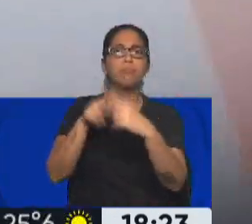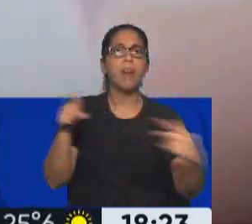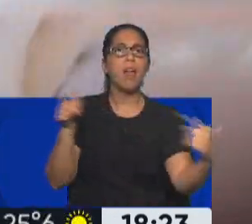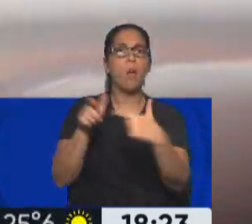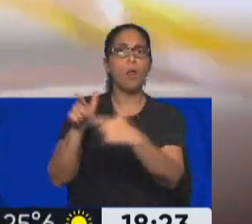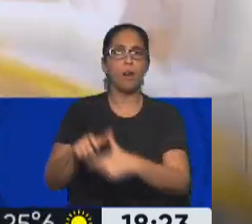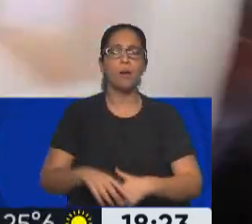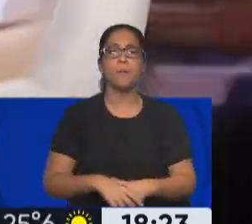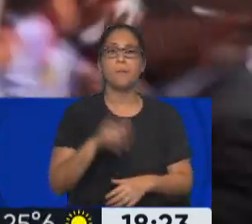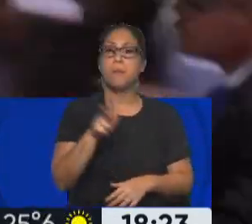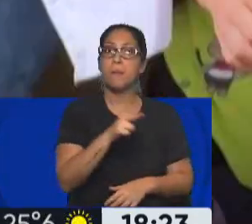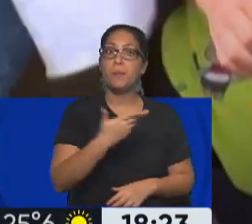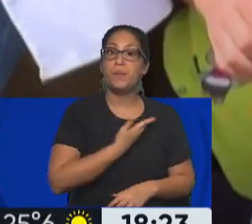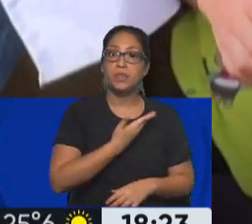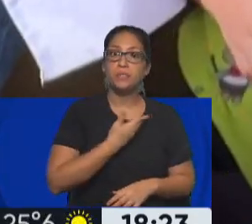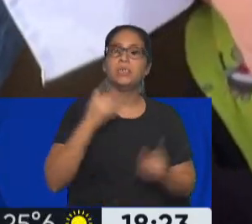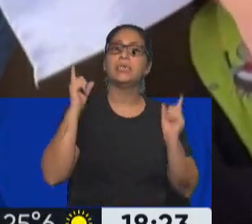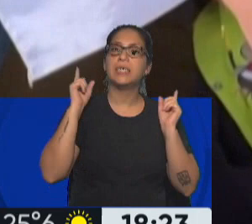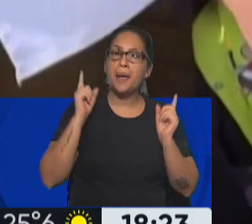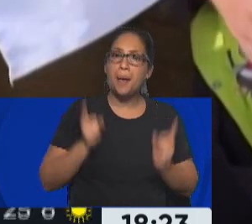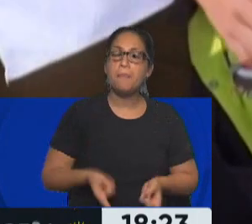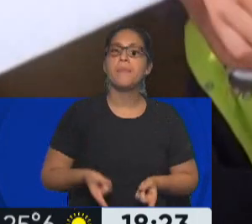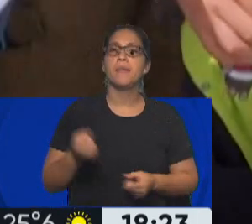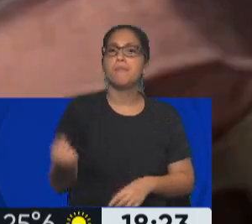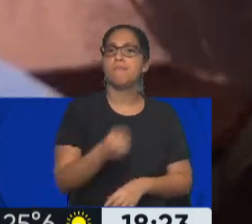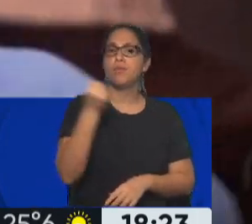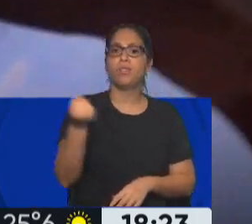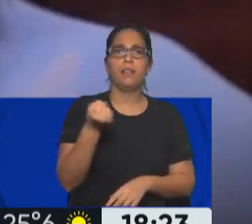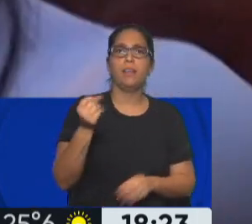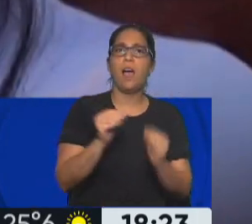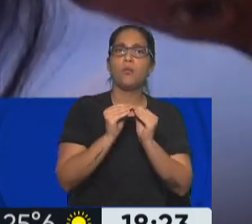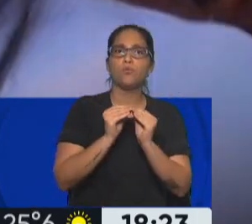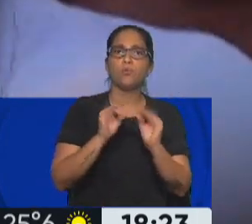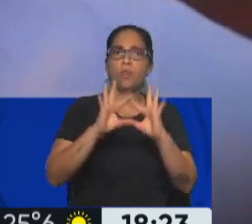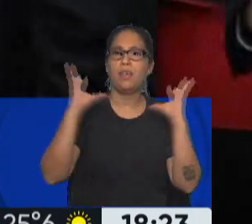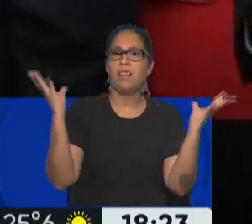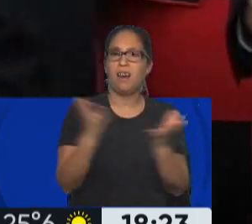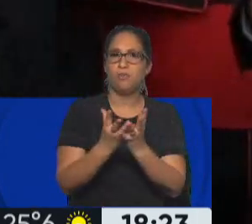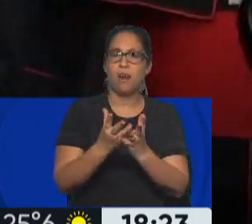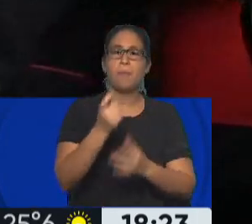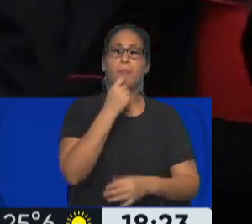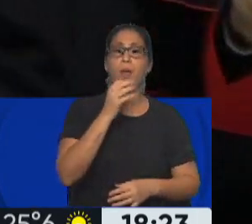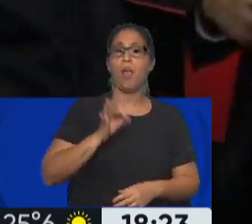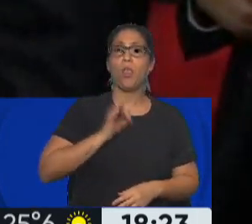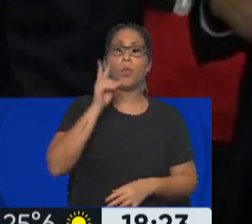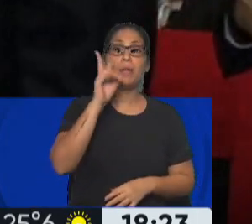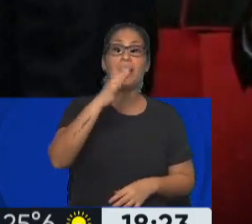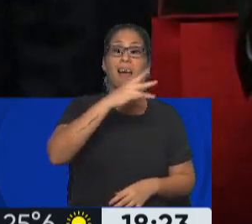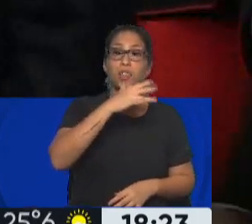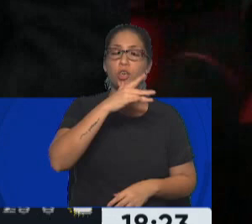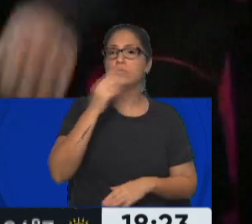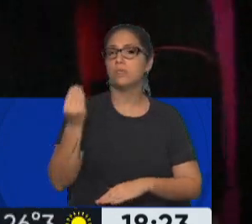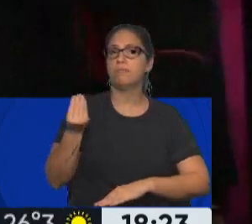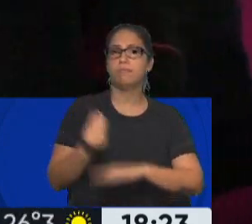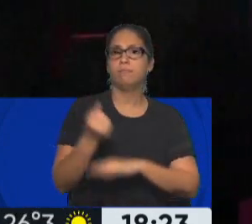El Papa Francisco también tuvo un notable papel en diversos conflictos internacionales. En 2014 fue una figura